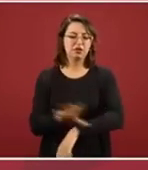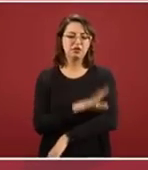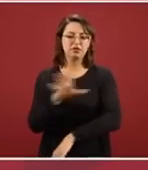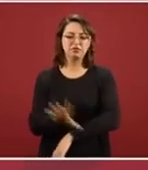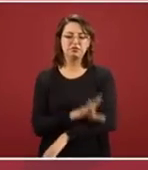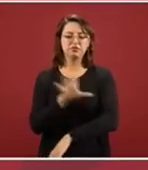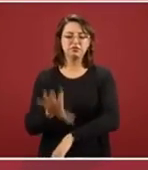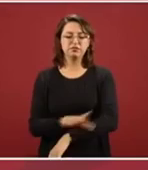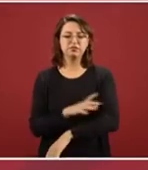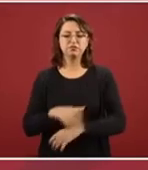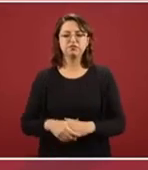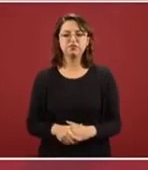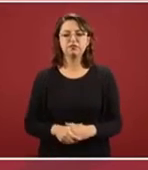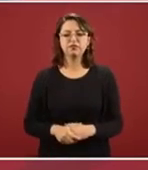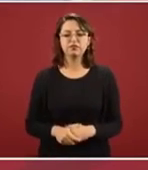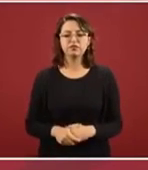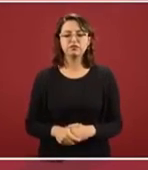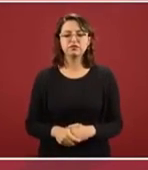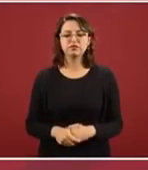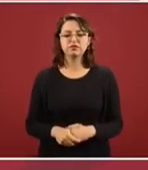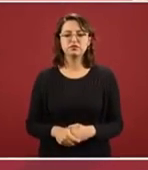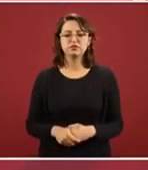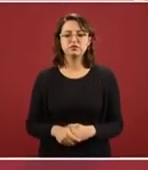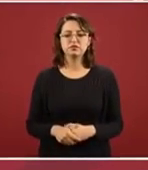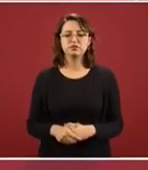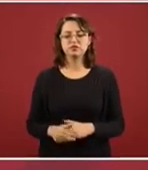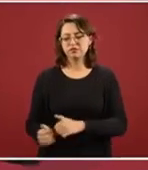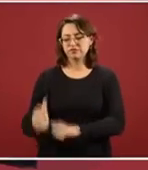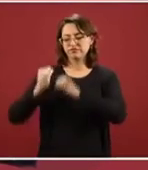Y hacían sus enjuagues arriba.